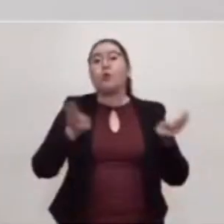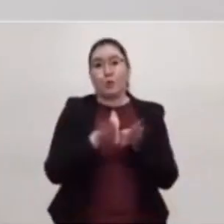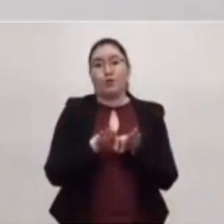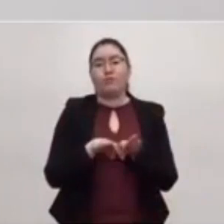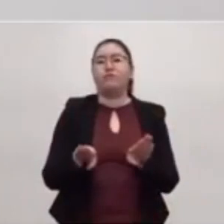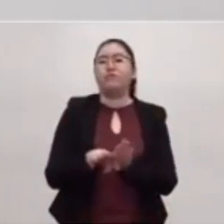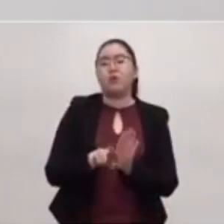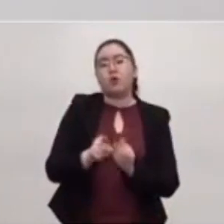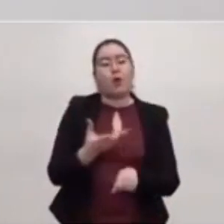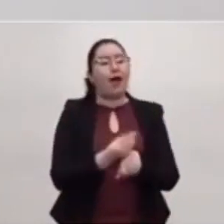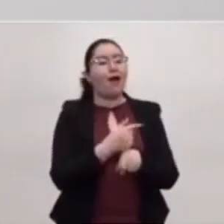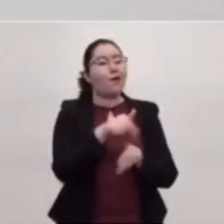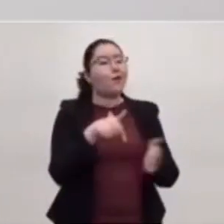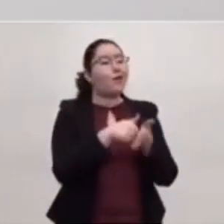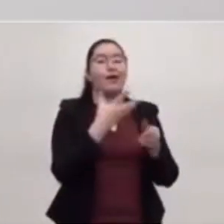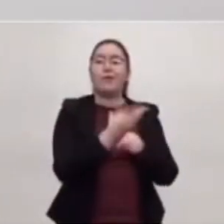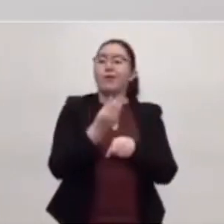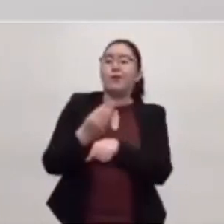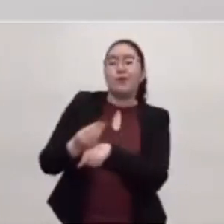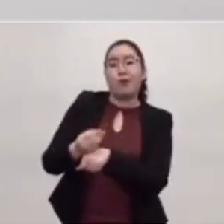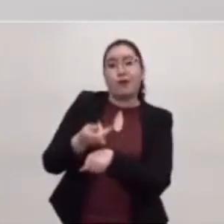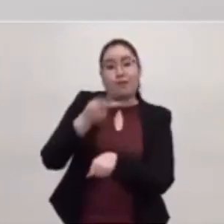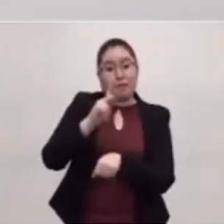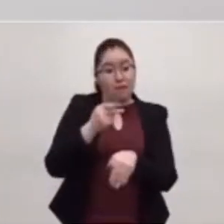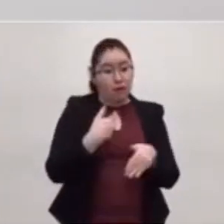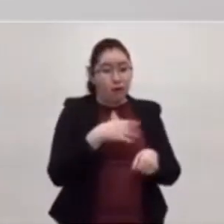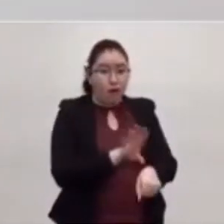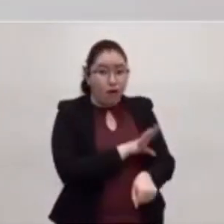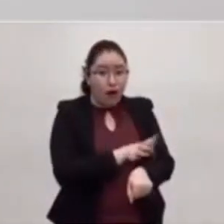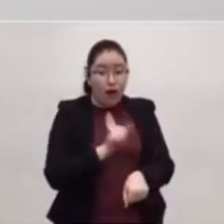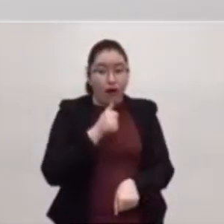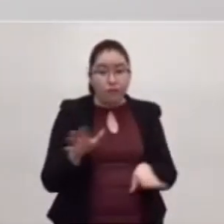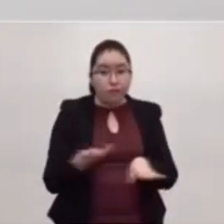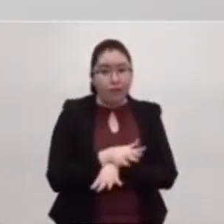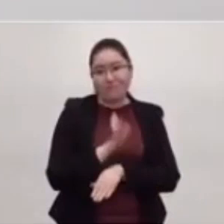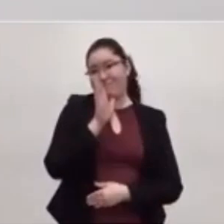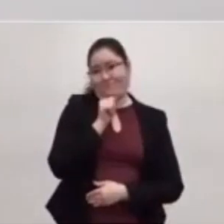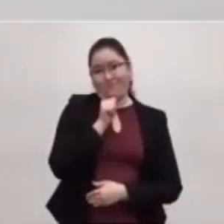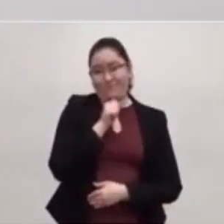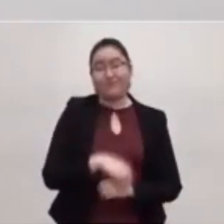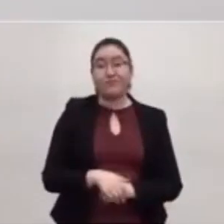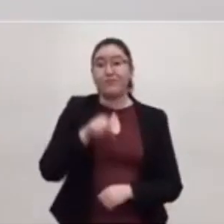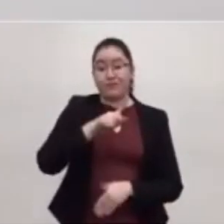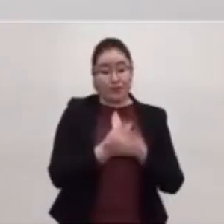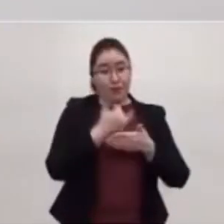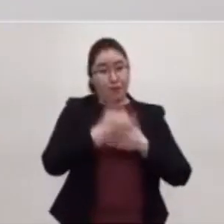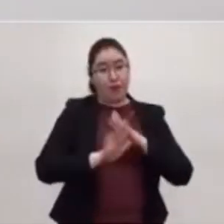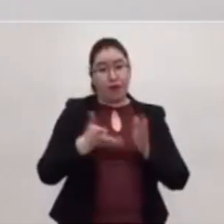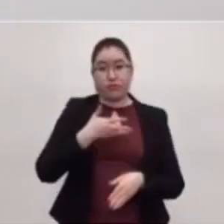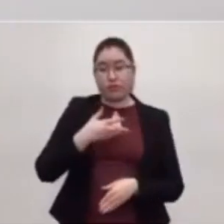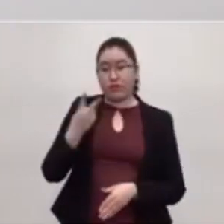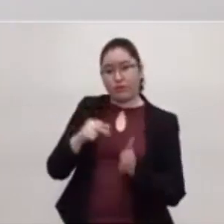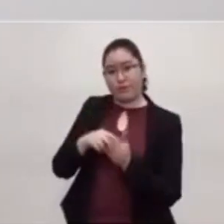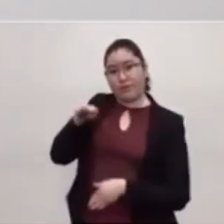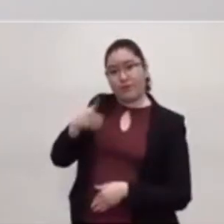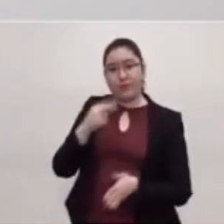plantearte la renovación de otros temas si no tienes la base fundamental, que es el sistema eléctrico. Y ahí ya se tenía el proyecto, de hecho en 2019 y 2020